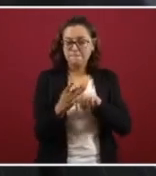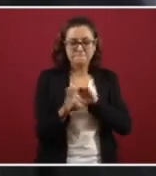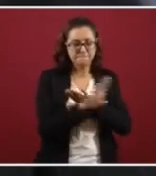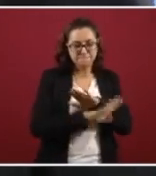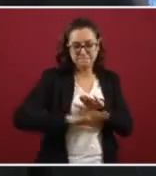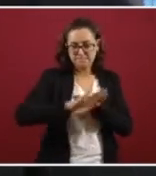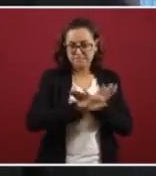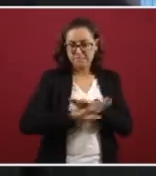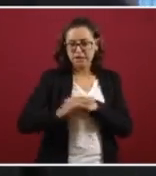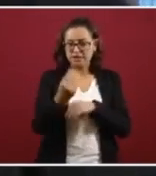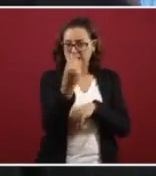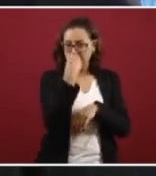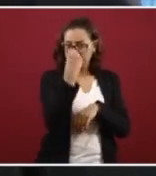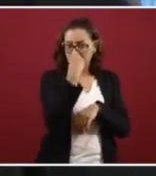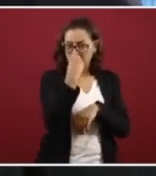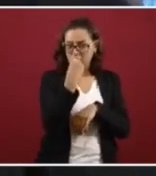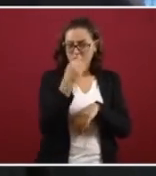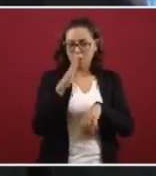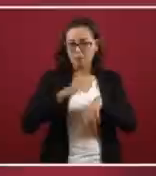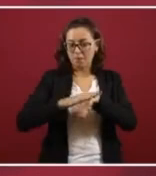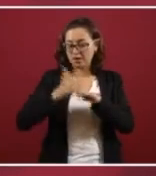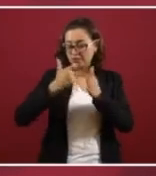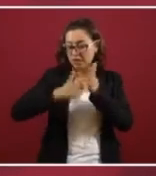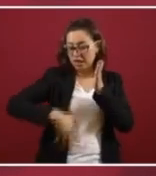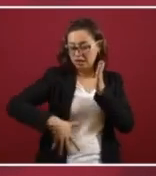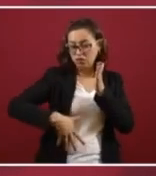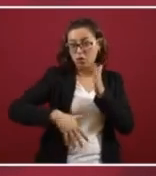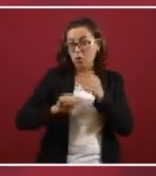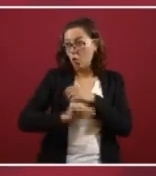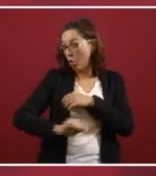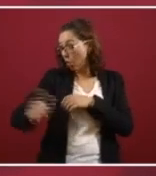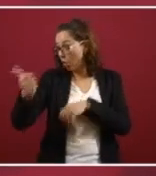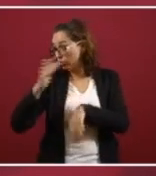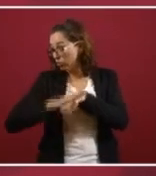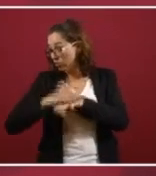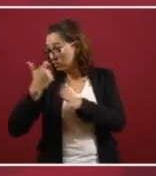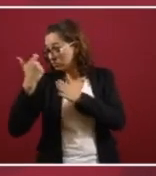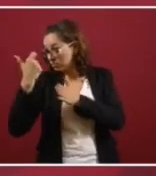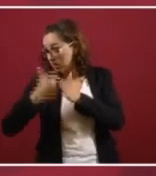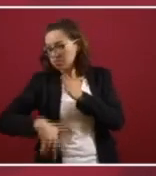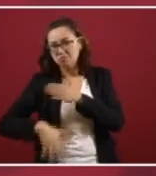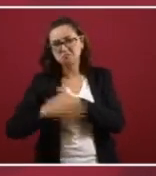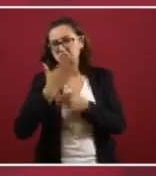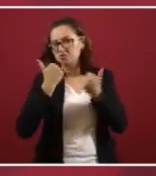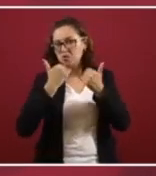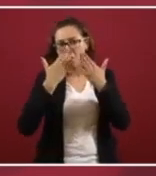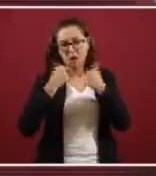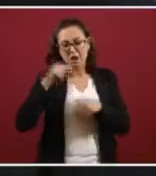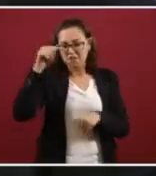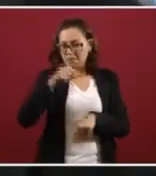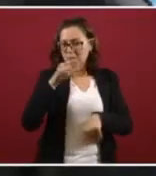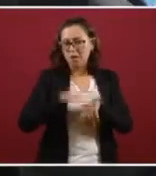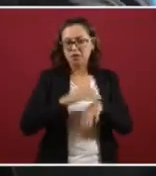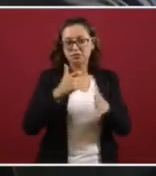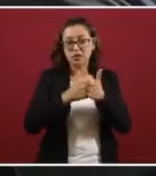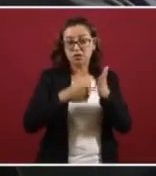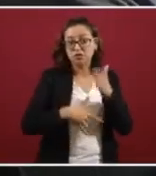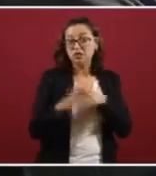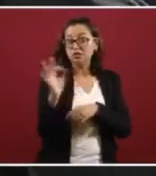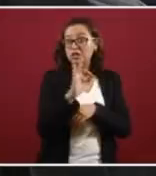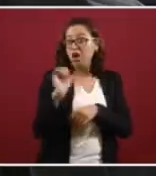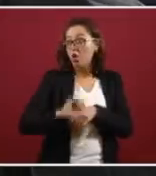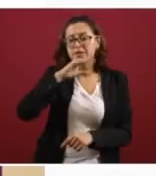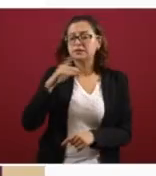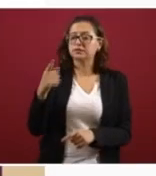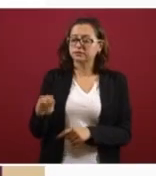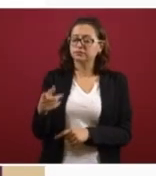a productos a precios más bajos. Y si en algún caso lo hubiera, bajamos el precio.